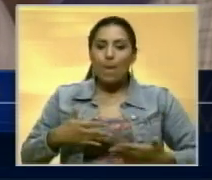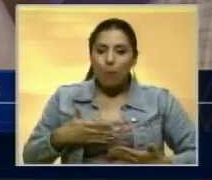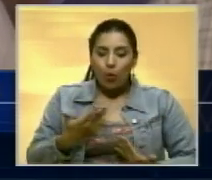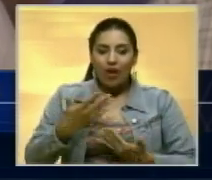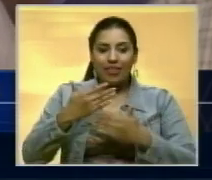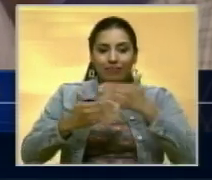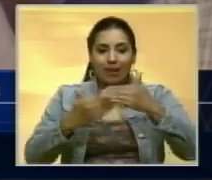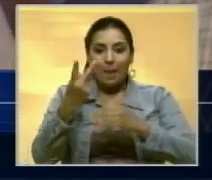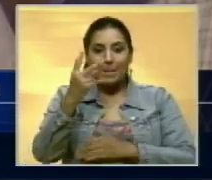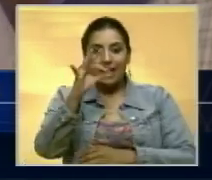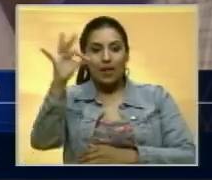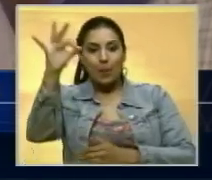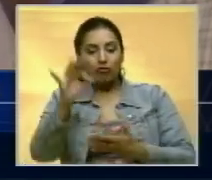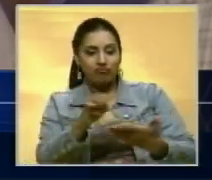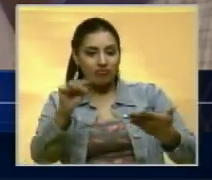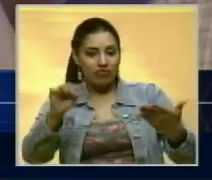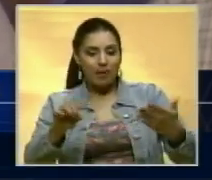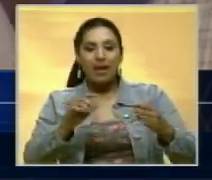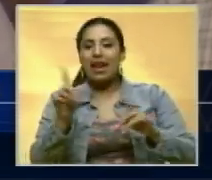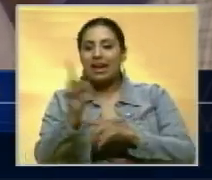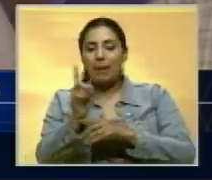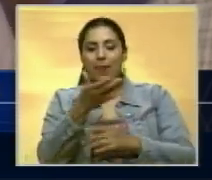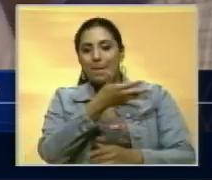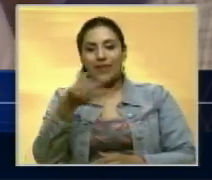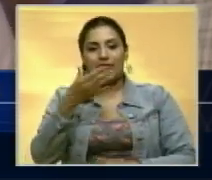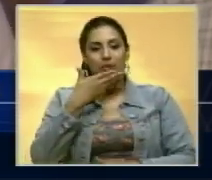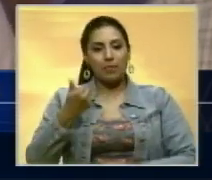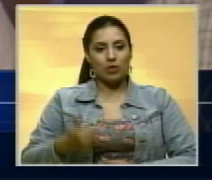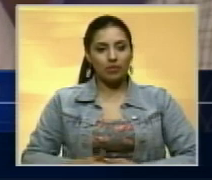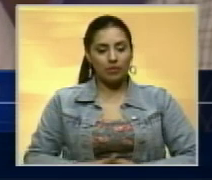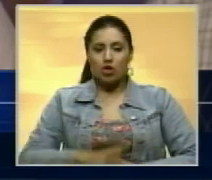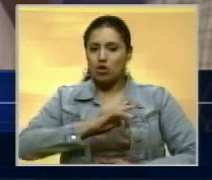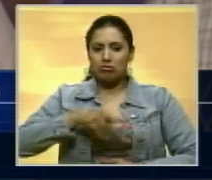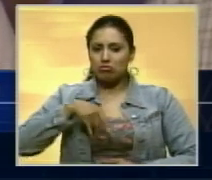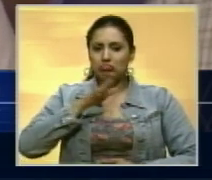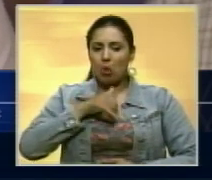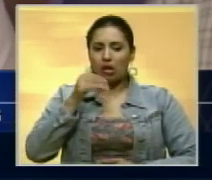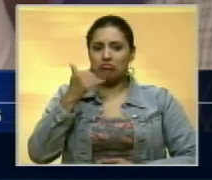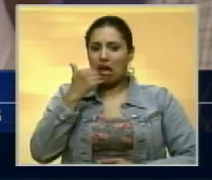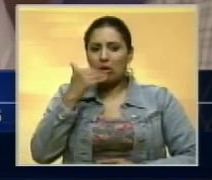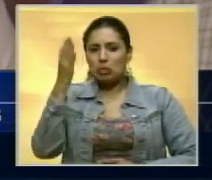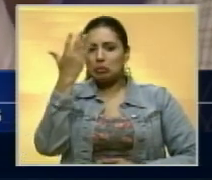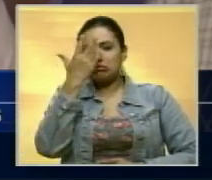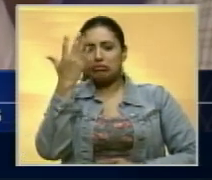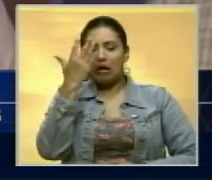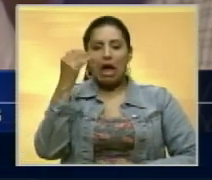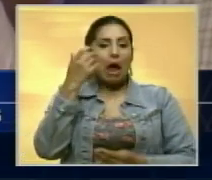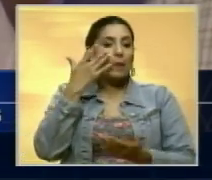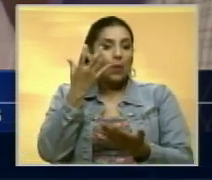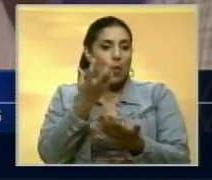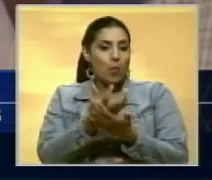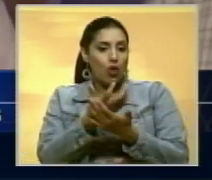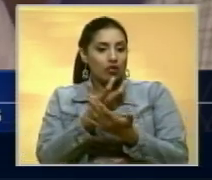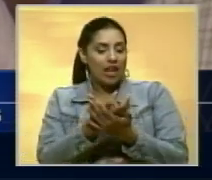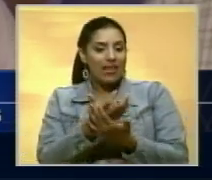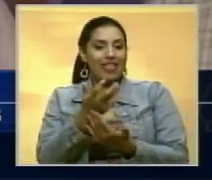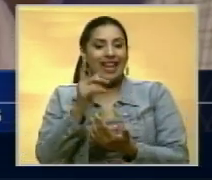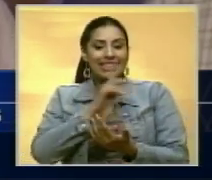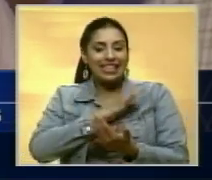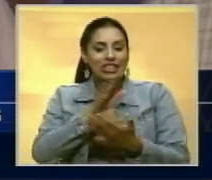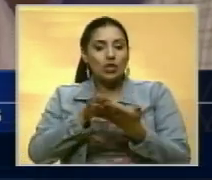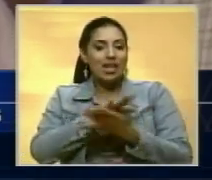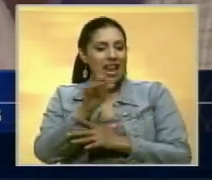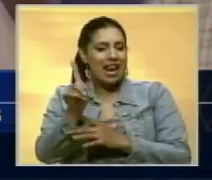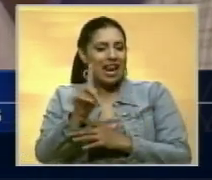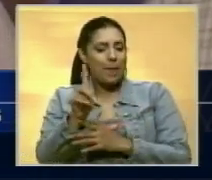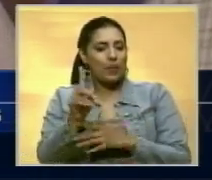que la fase del 20% se dé exitosamente. No tenemos ninguna duda de que en Monagas se va a superar